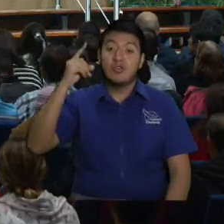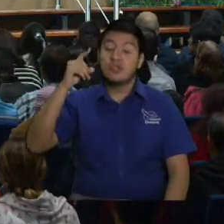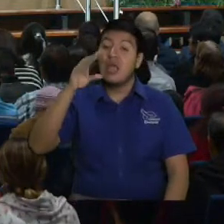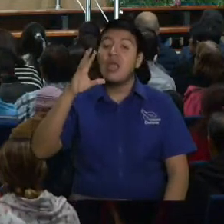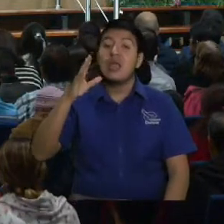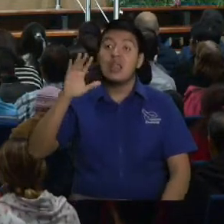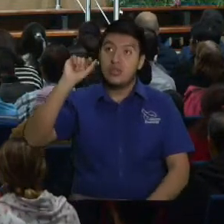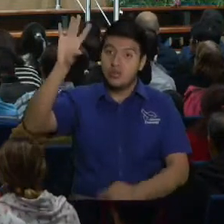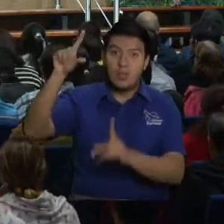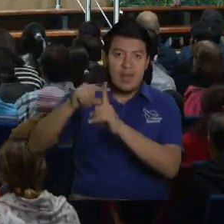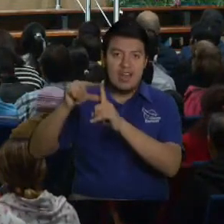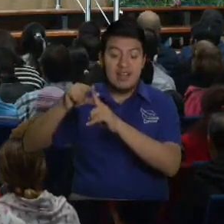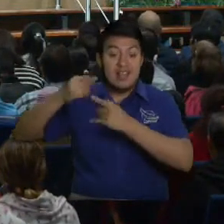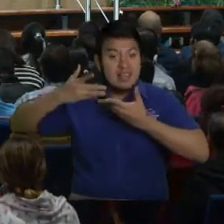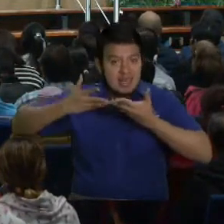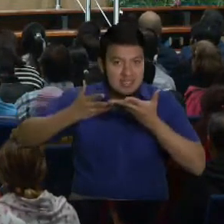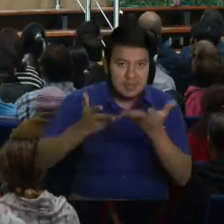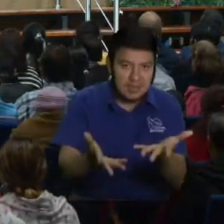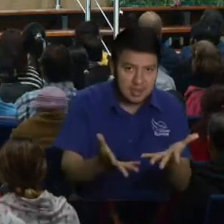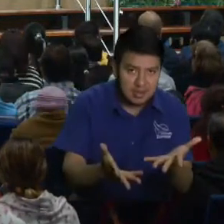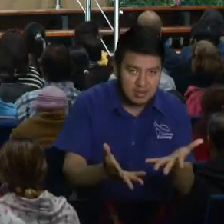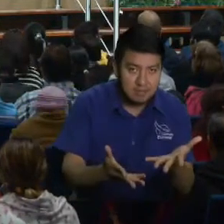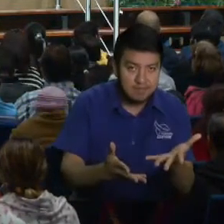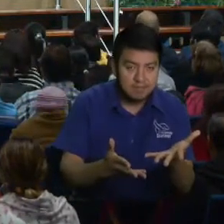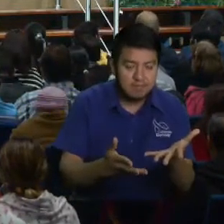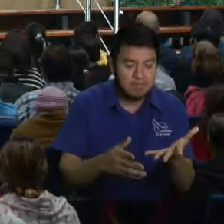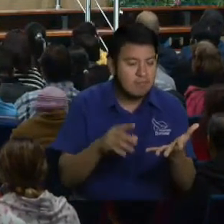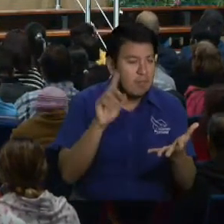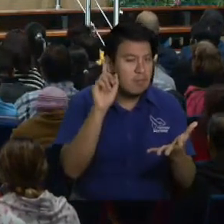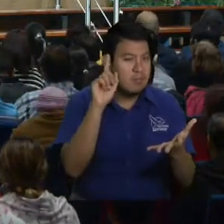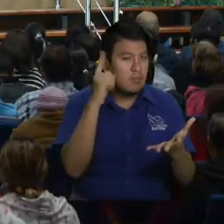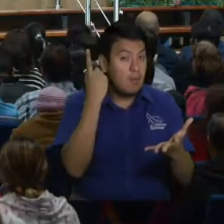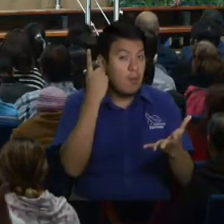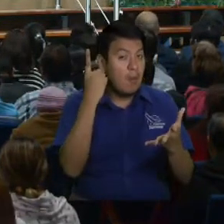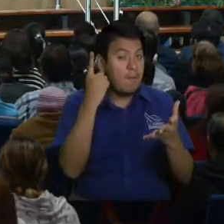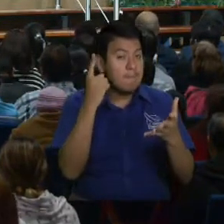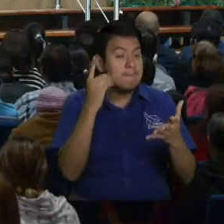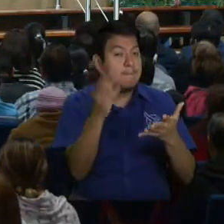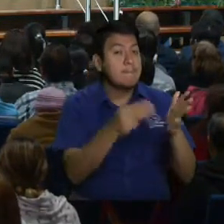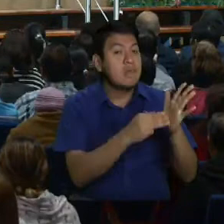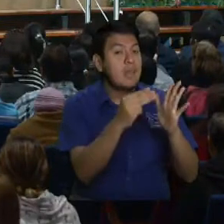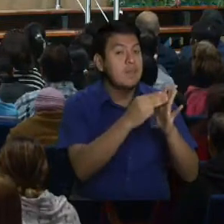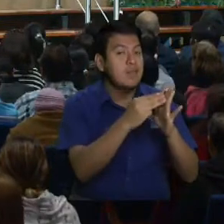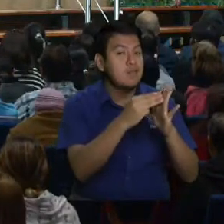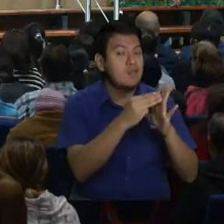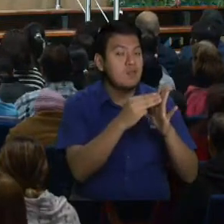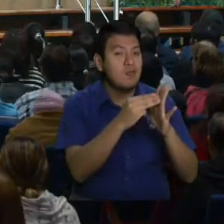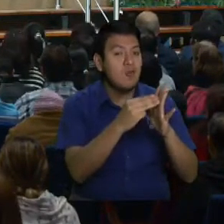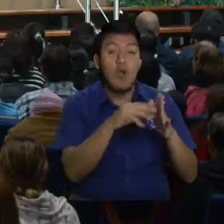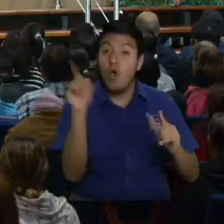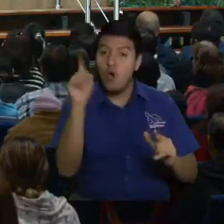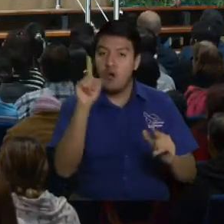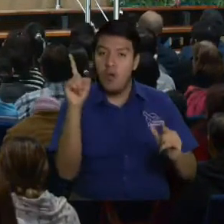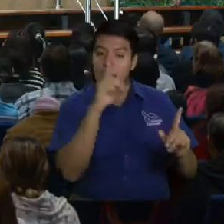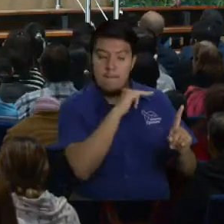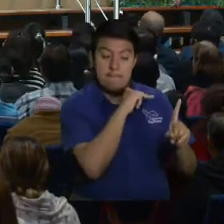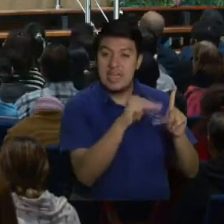dicho, no matarás. Ese era uno de los 10 mandamientos. Entonces él viene y dice,